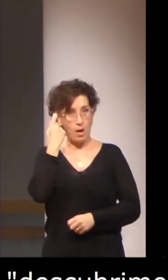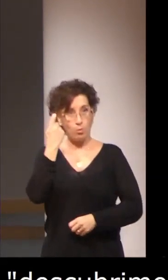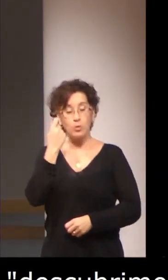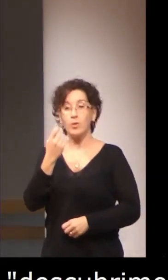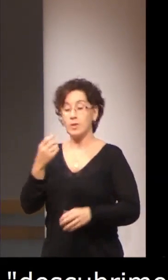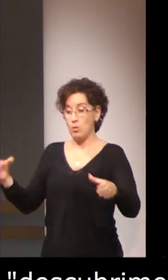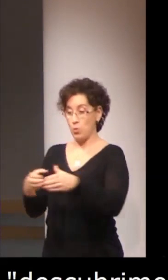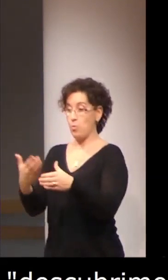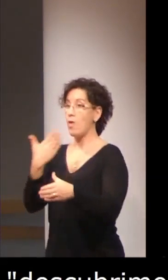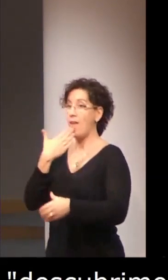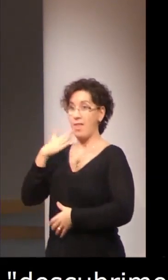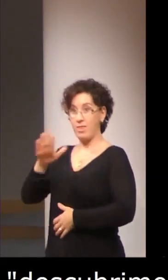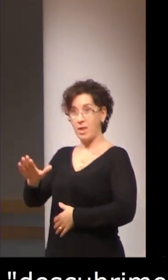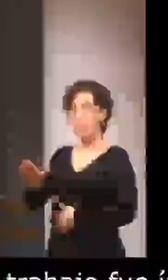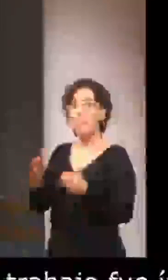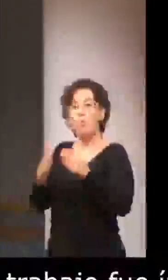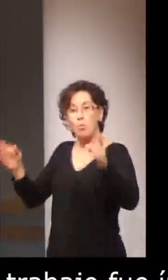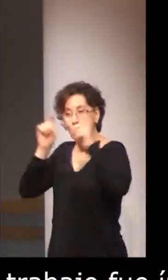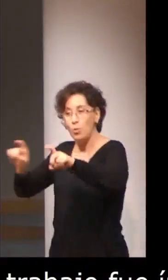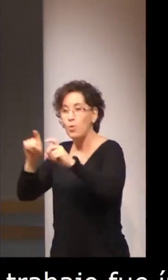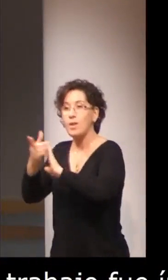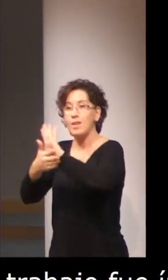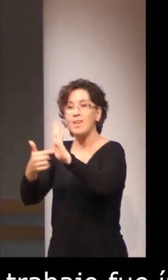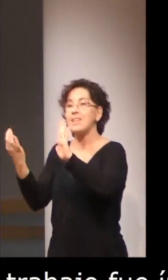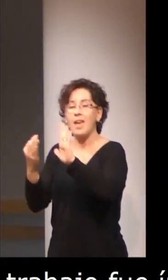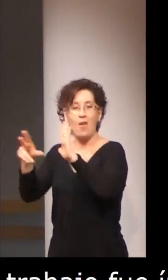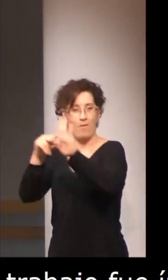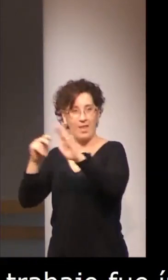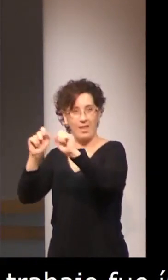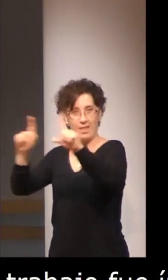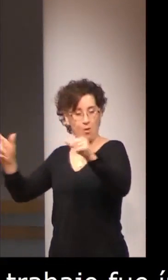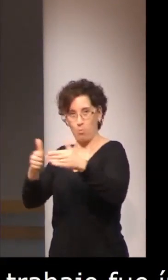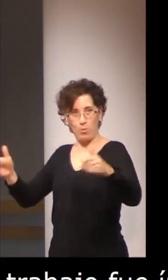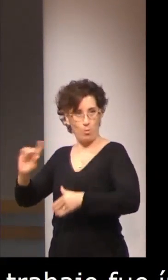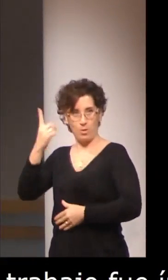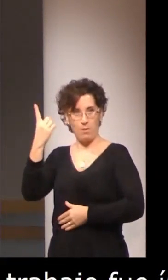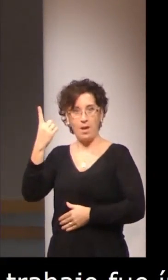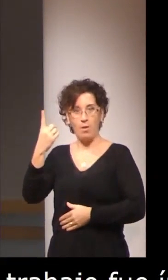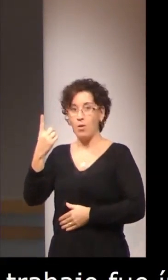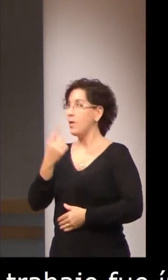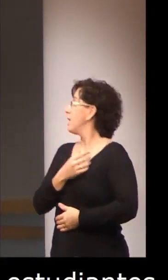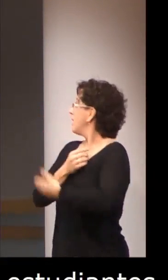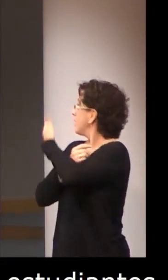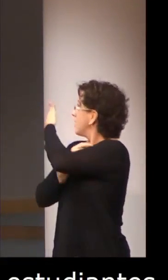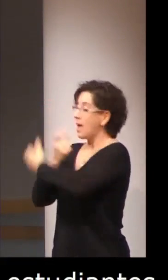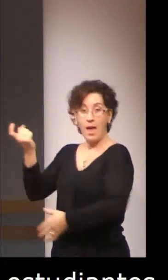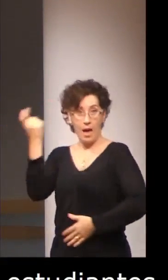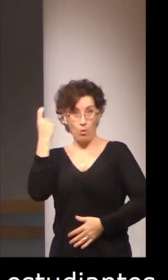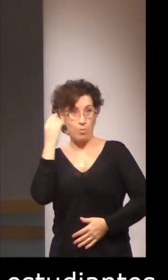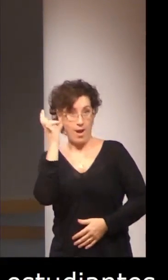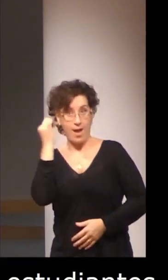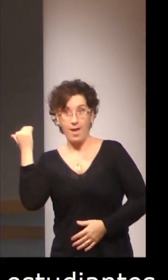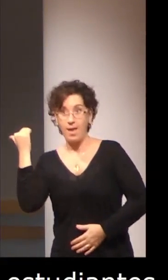sesión dedicada a la lengua de signos con un breve vídeo en el que esta esta alumna que se llama usi ventín